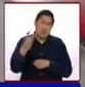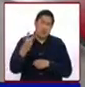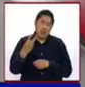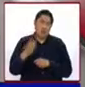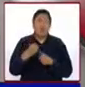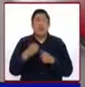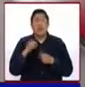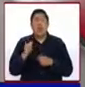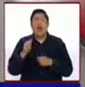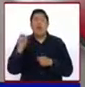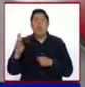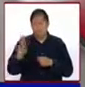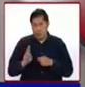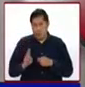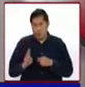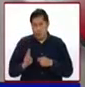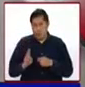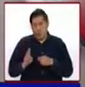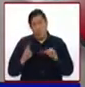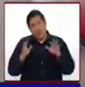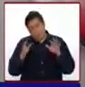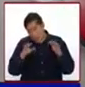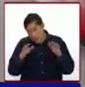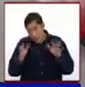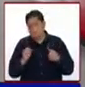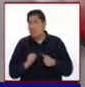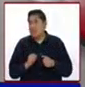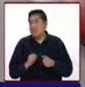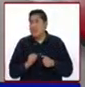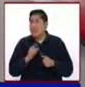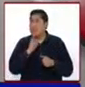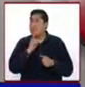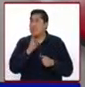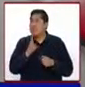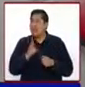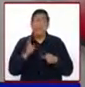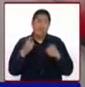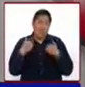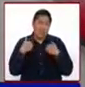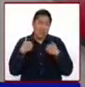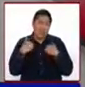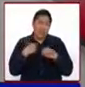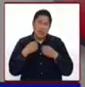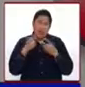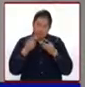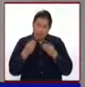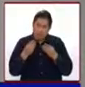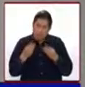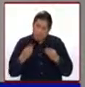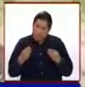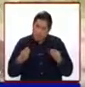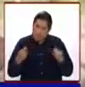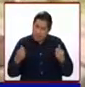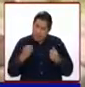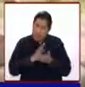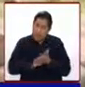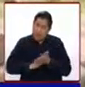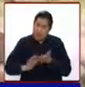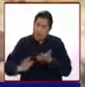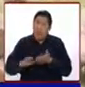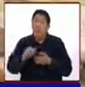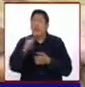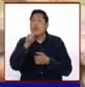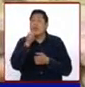0,2 a 1, ¿no? Tiene que estar entre ese rango para garantizar que tiene un cloro residual, ¿no? Y el